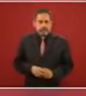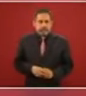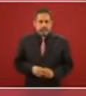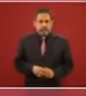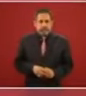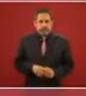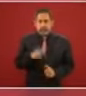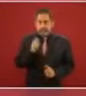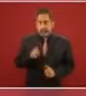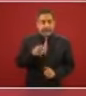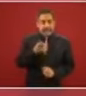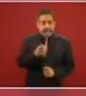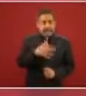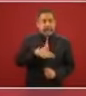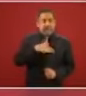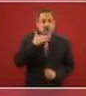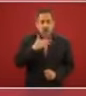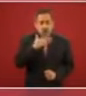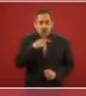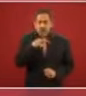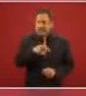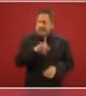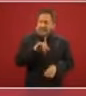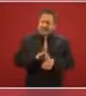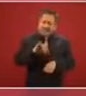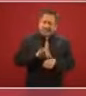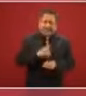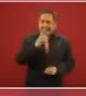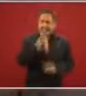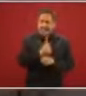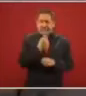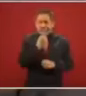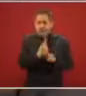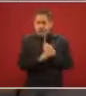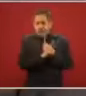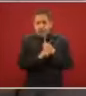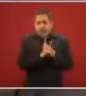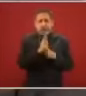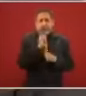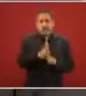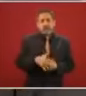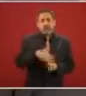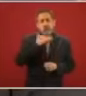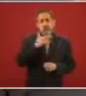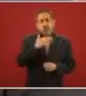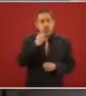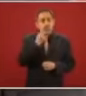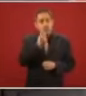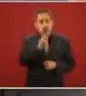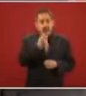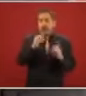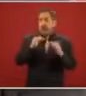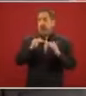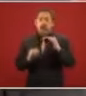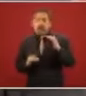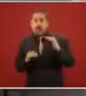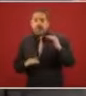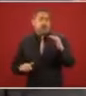es la causa principal de la desigualdad social, de la desigualdad